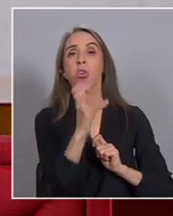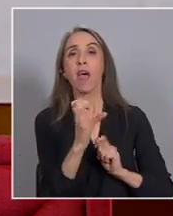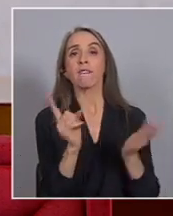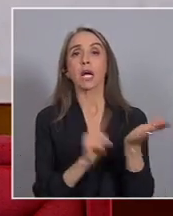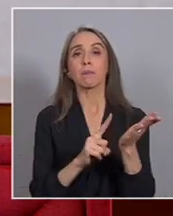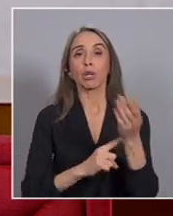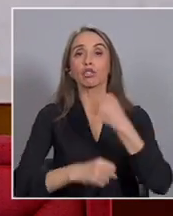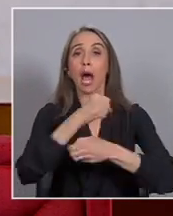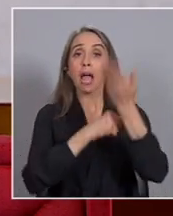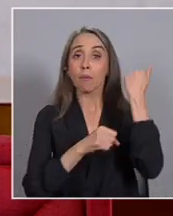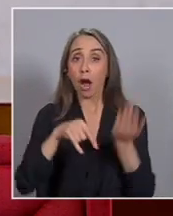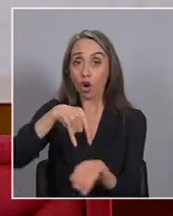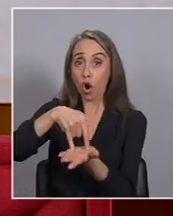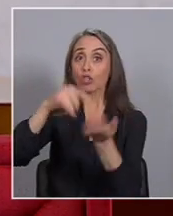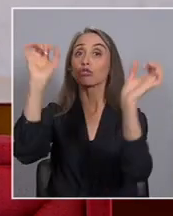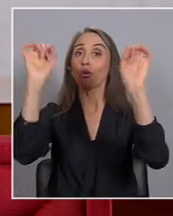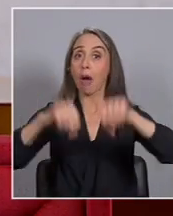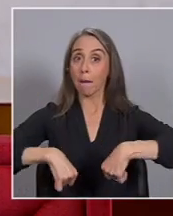año pasado.